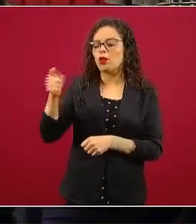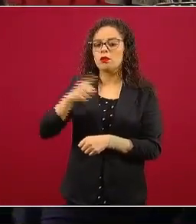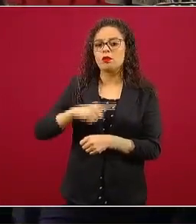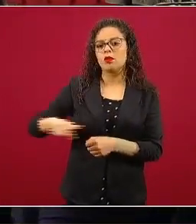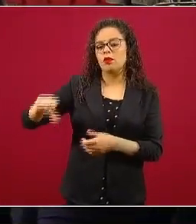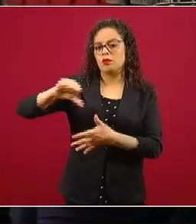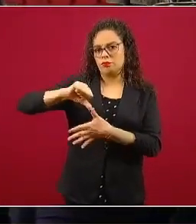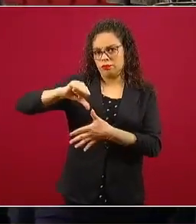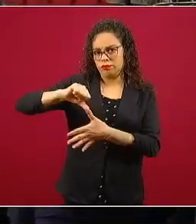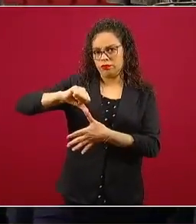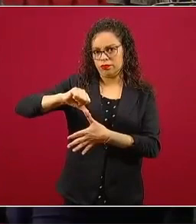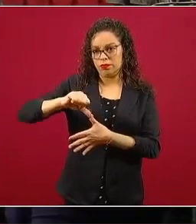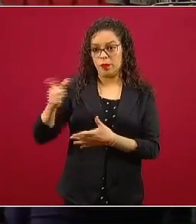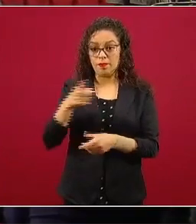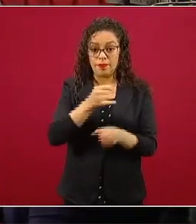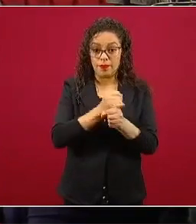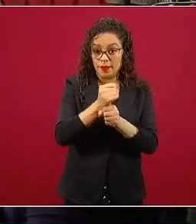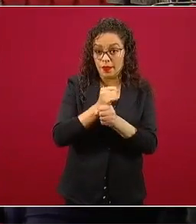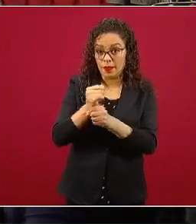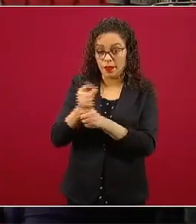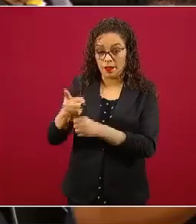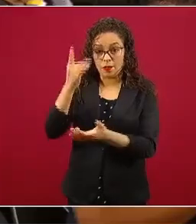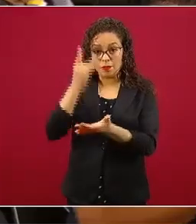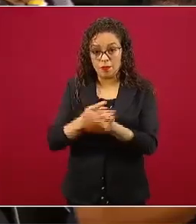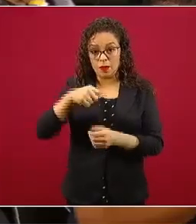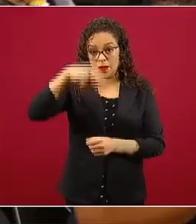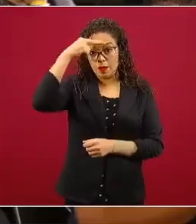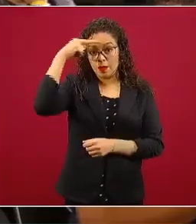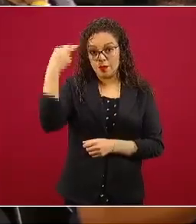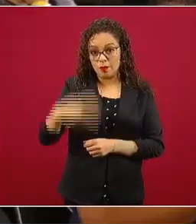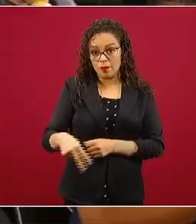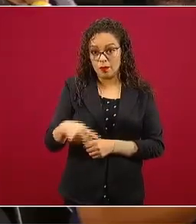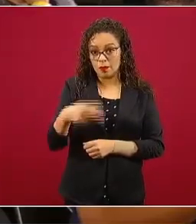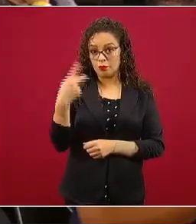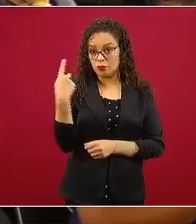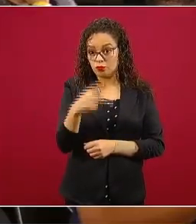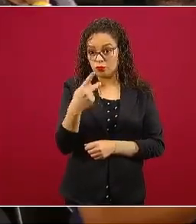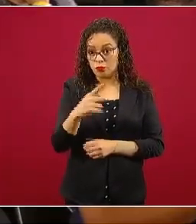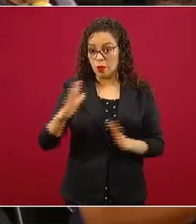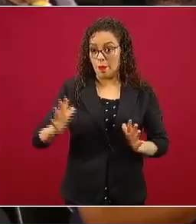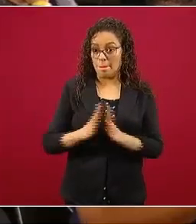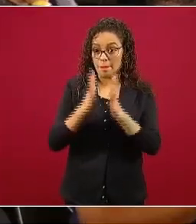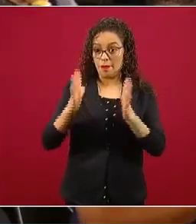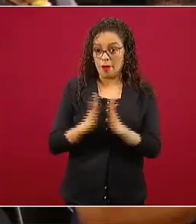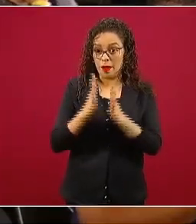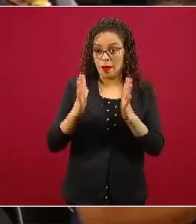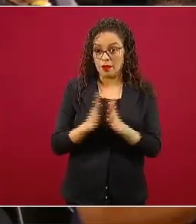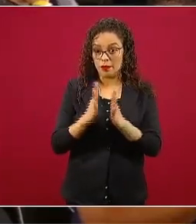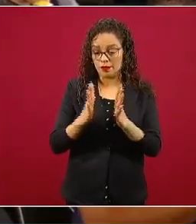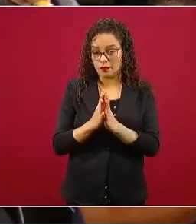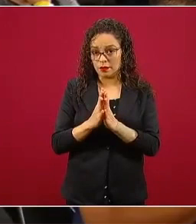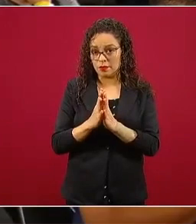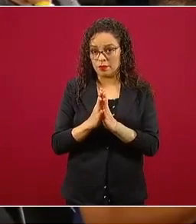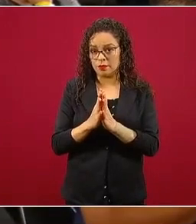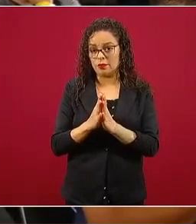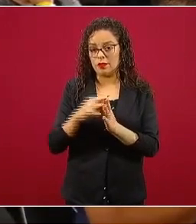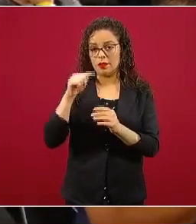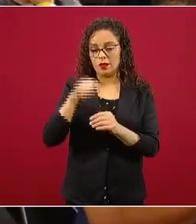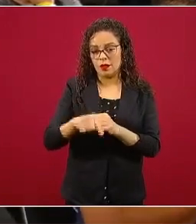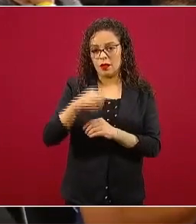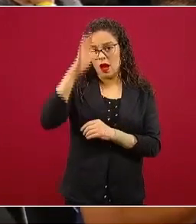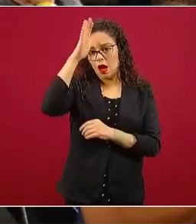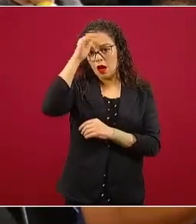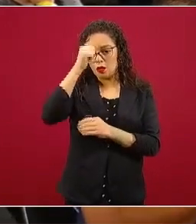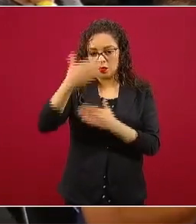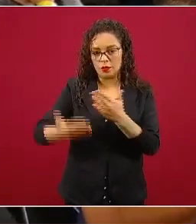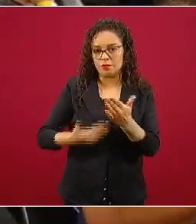este investigador, únicamente México a nivel latinoamericano es el único país que está participando en este convenio, en este